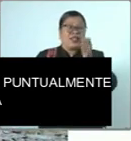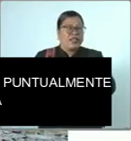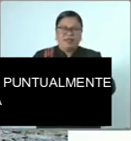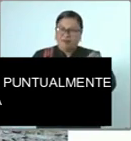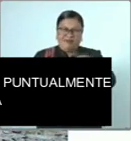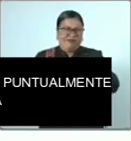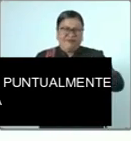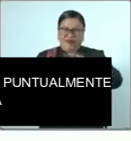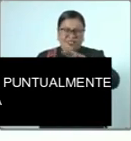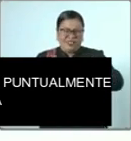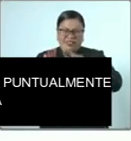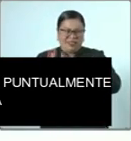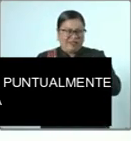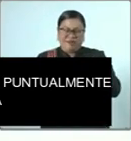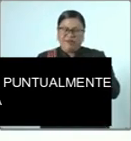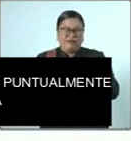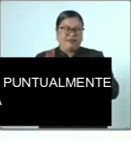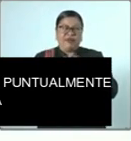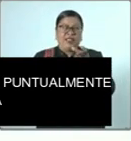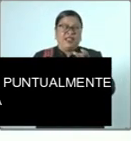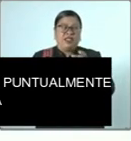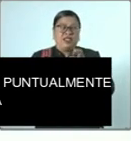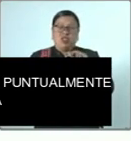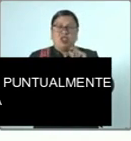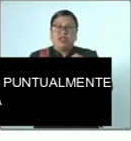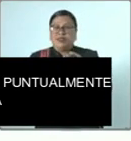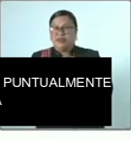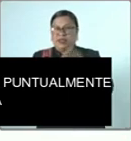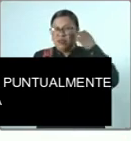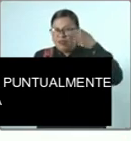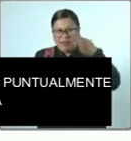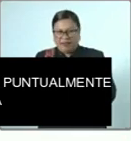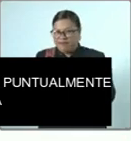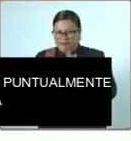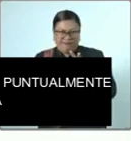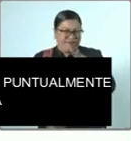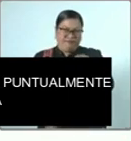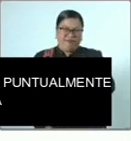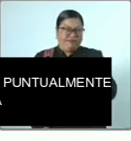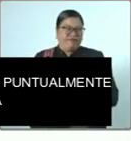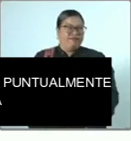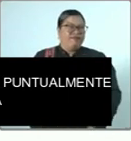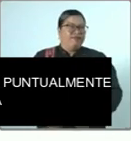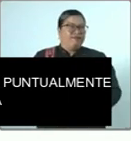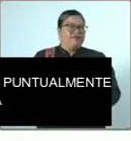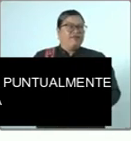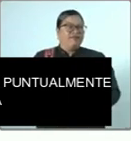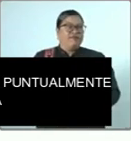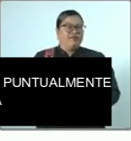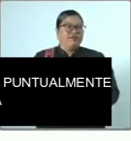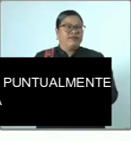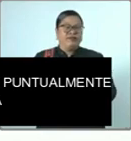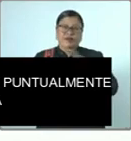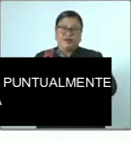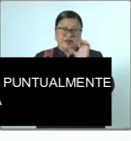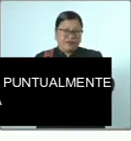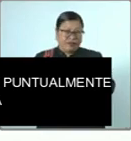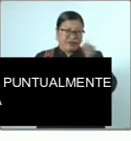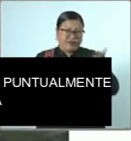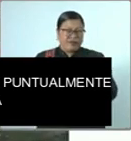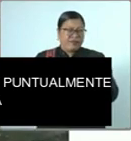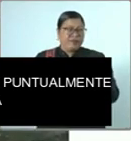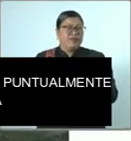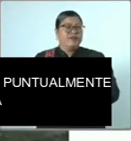en algunos momentos no corresponden ni siquiera al estado de Oaxaca. La que sigue, por favor. La que sigue.